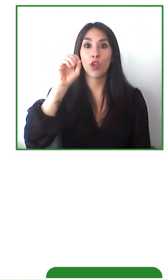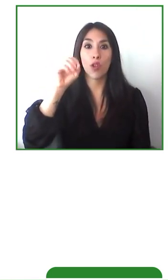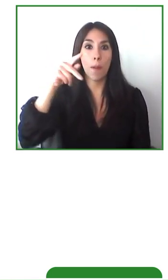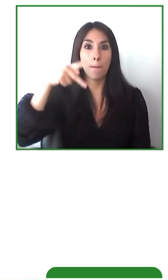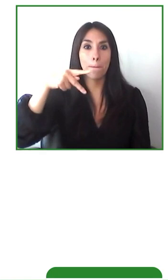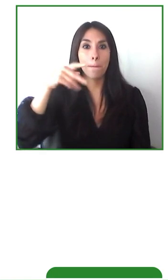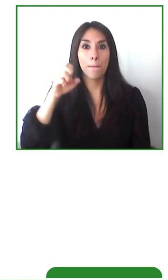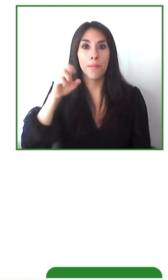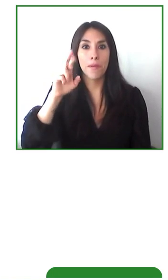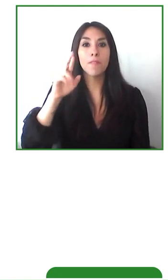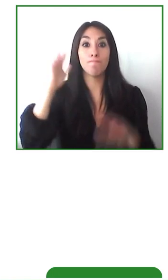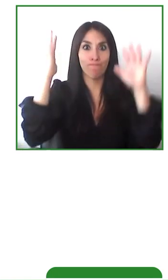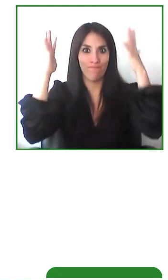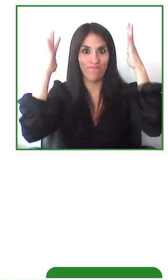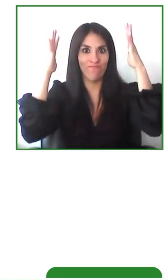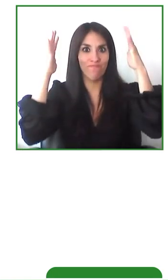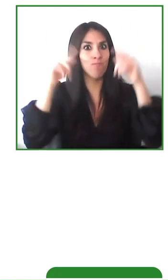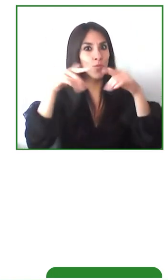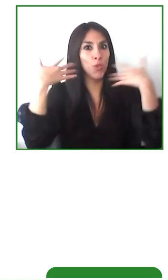perdón, también de nuevo.